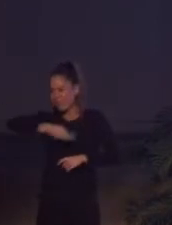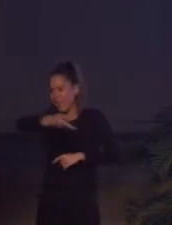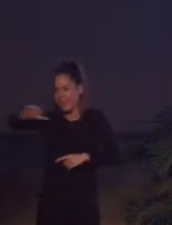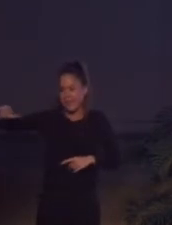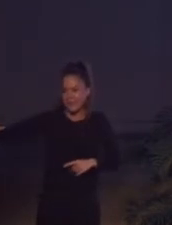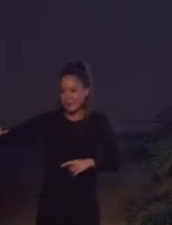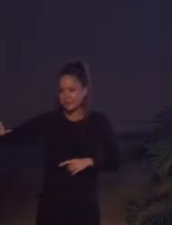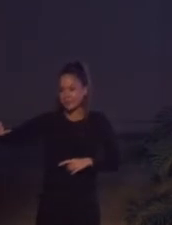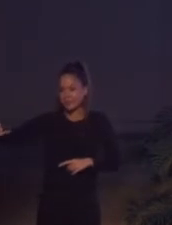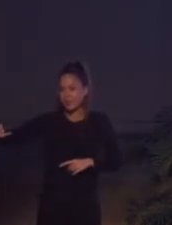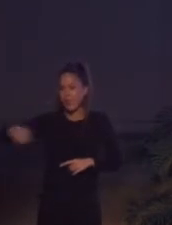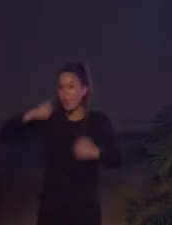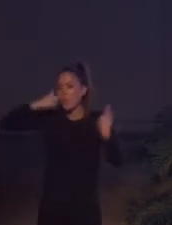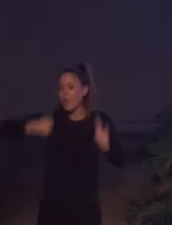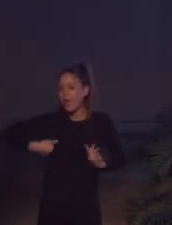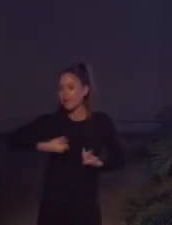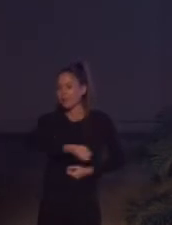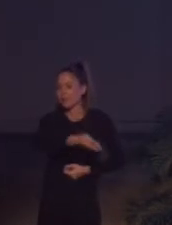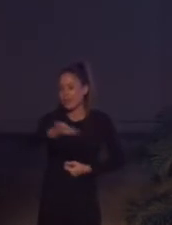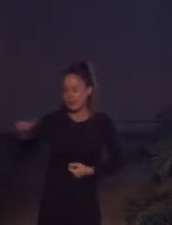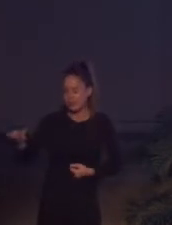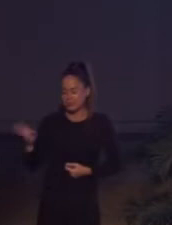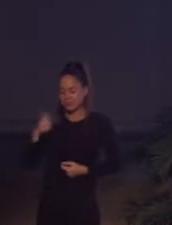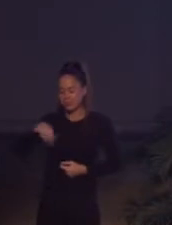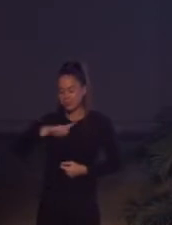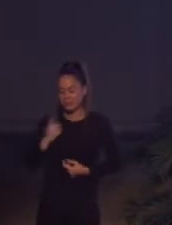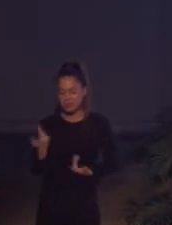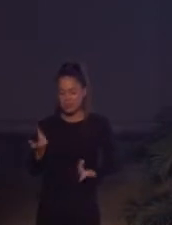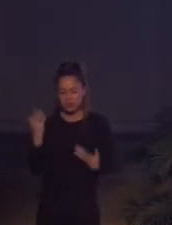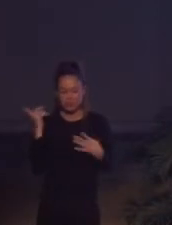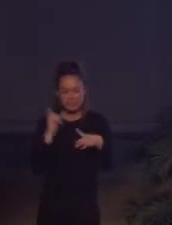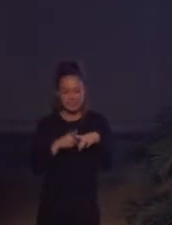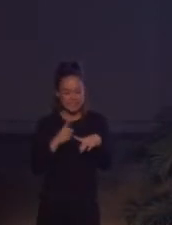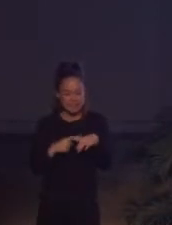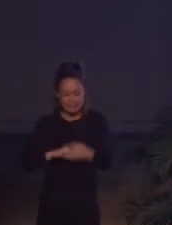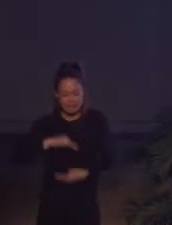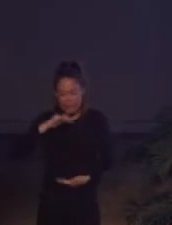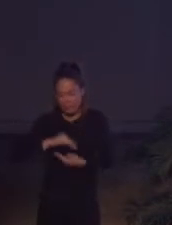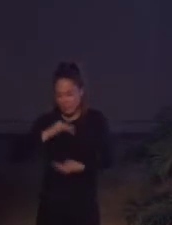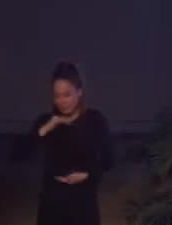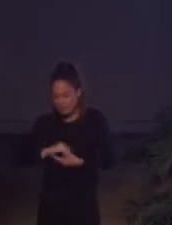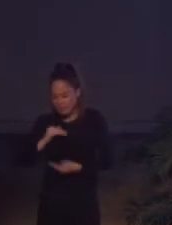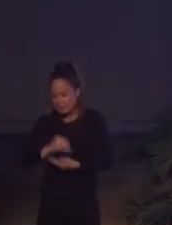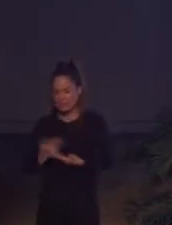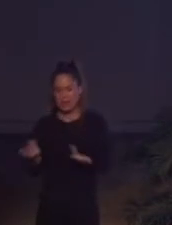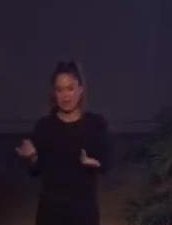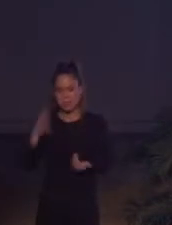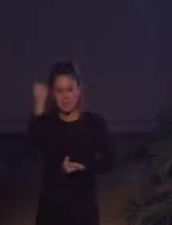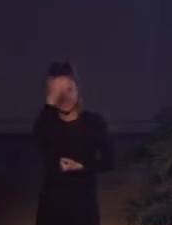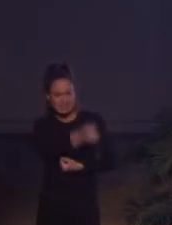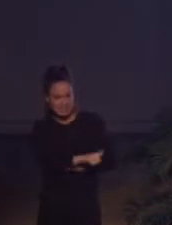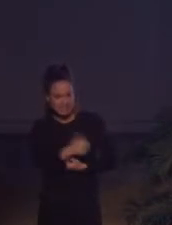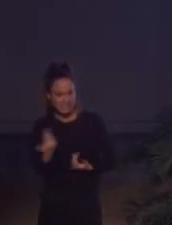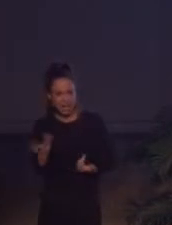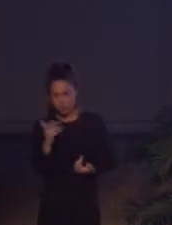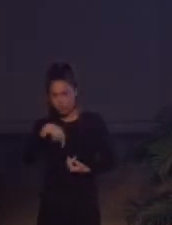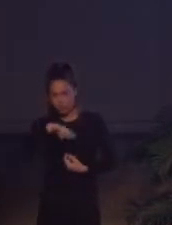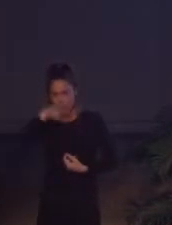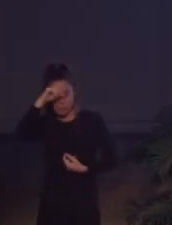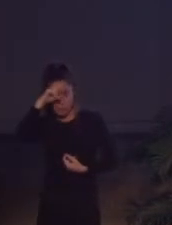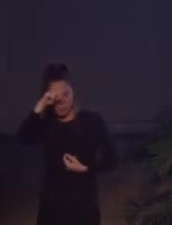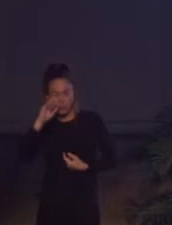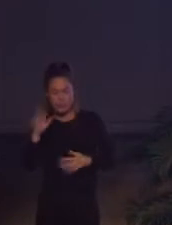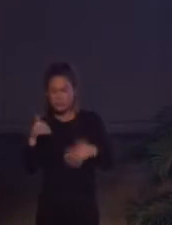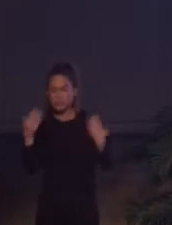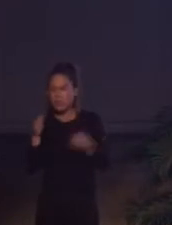intentamos currarnos el no ser sexistas, no ser capacitistas, no ser machistas, entonces quizás hay veces